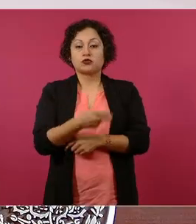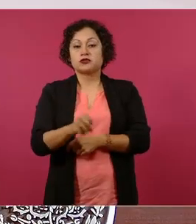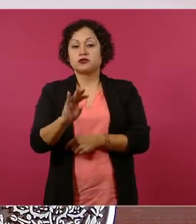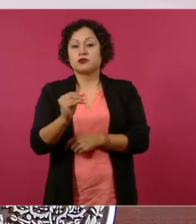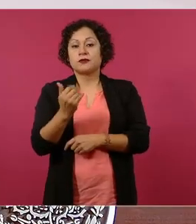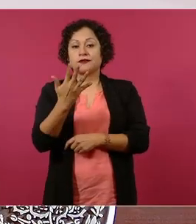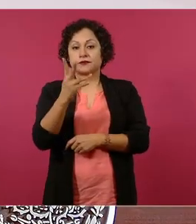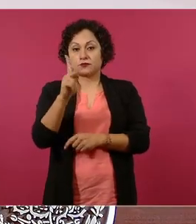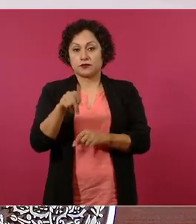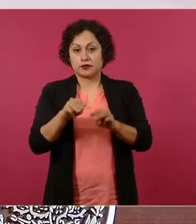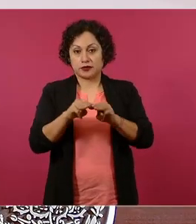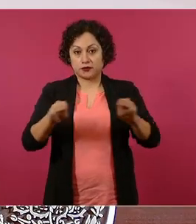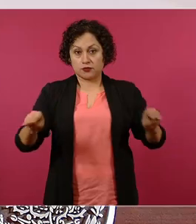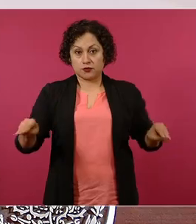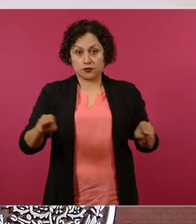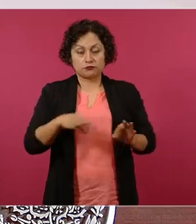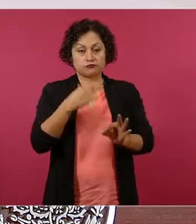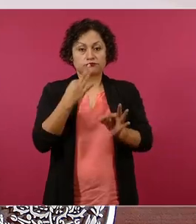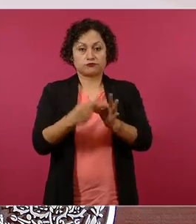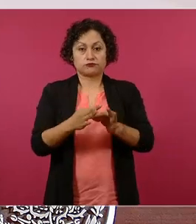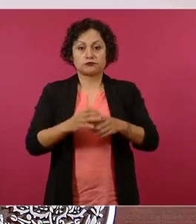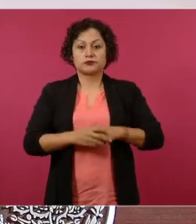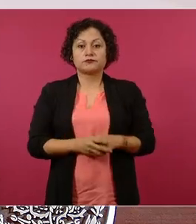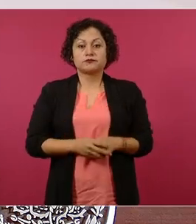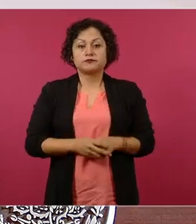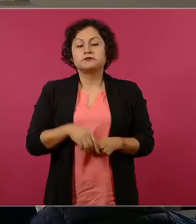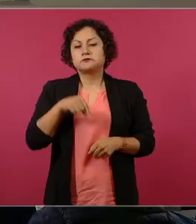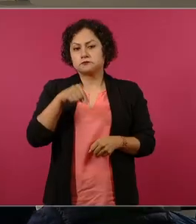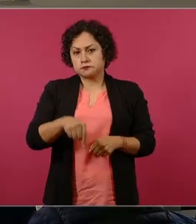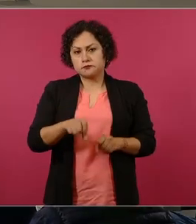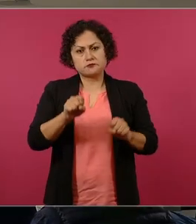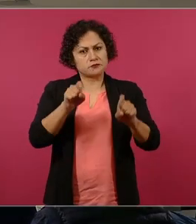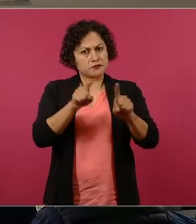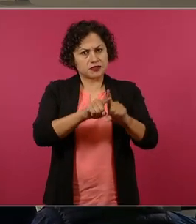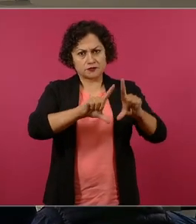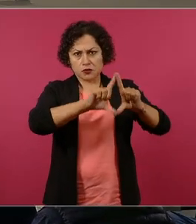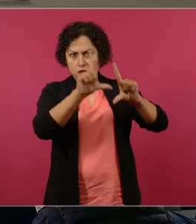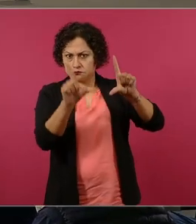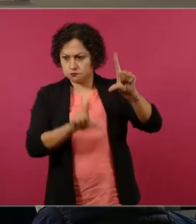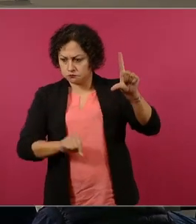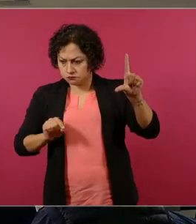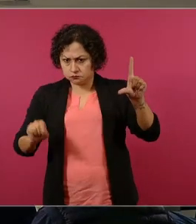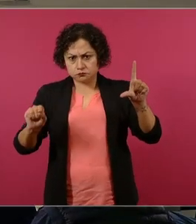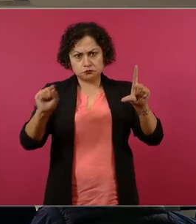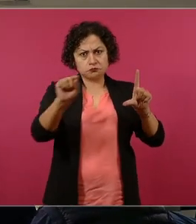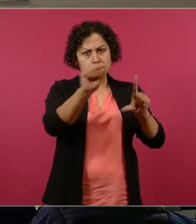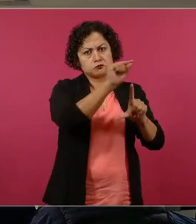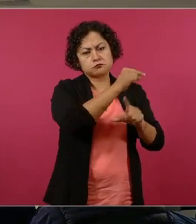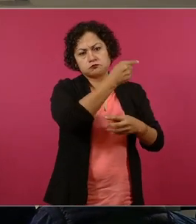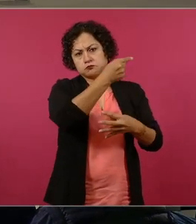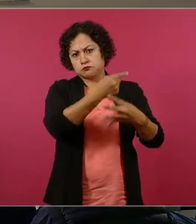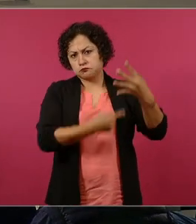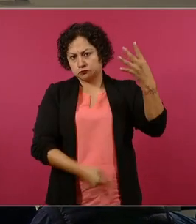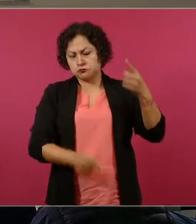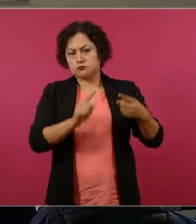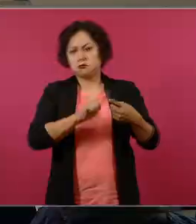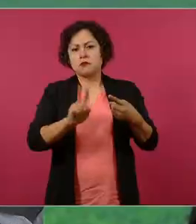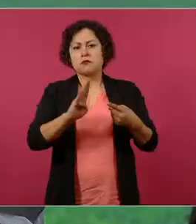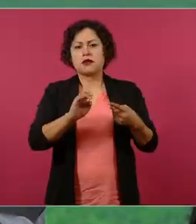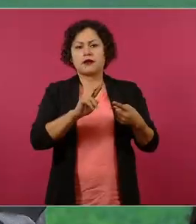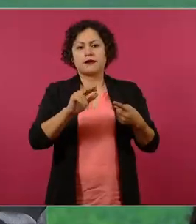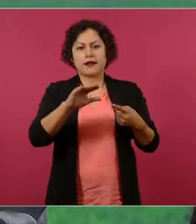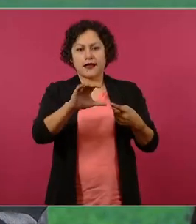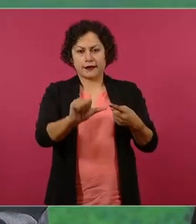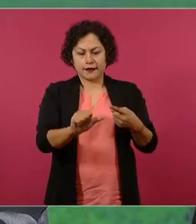eh aquí destacaríamos las que ya hemos venido concluyendo que es por ejemplo Barranca larga ventanilla que es la carretera que